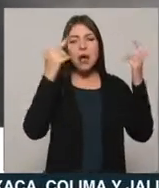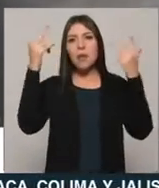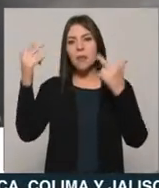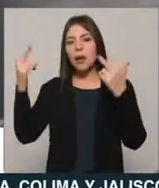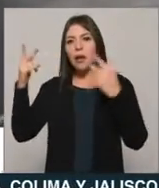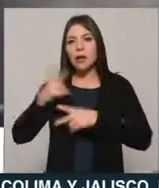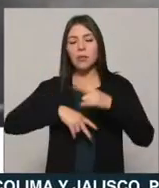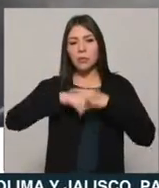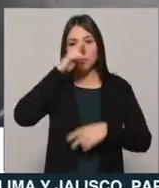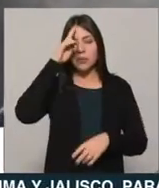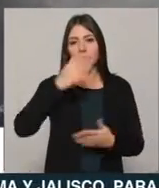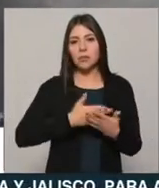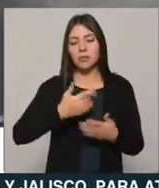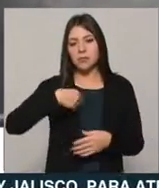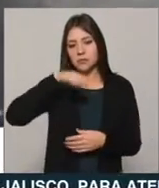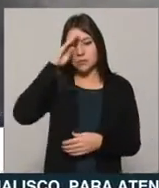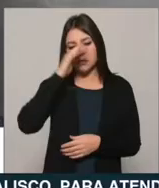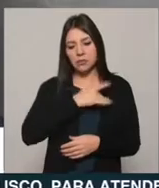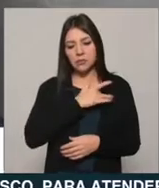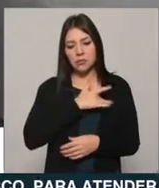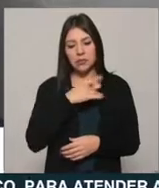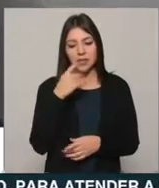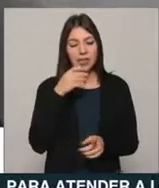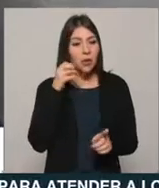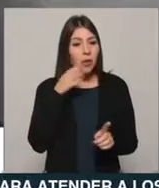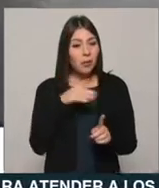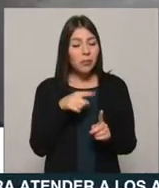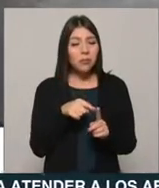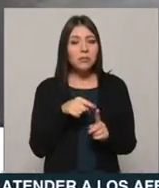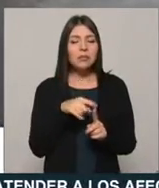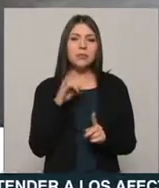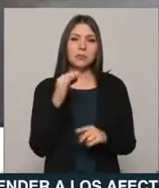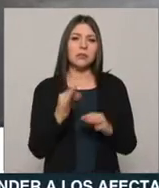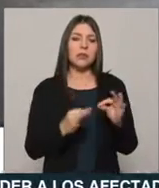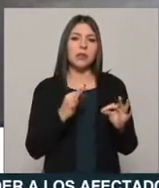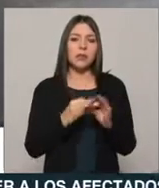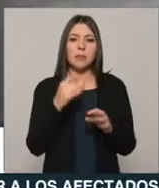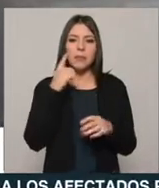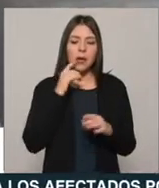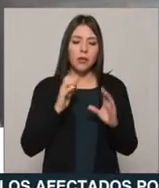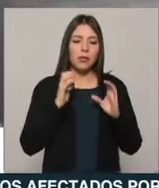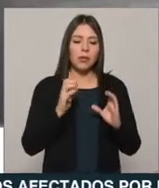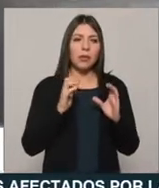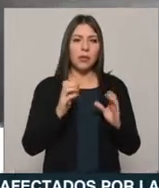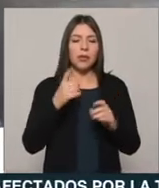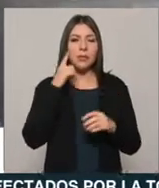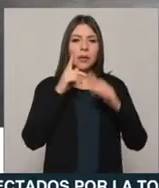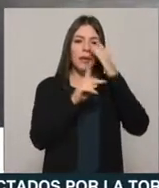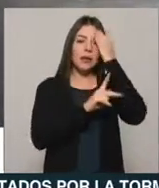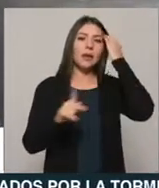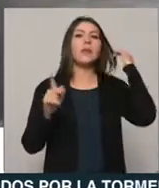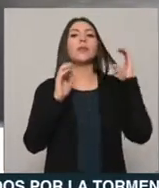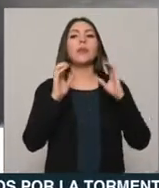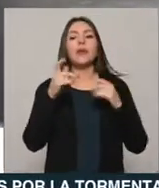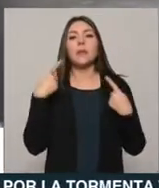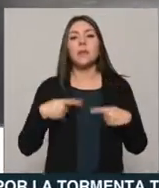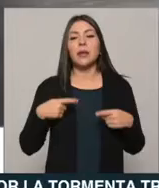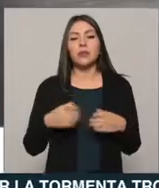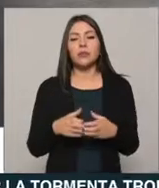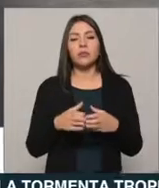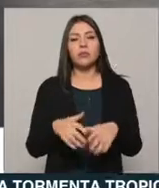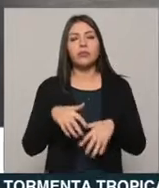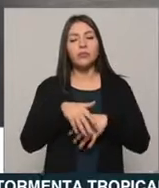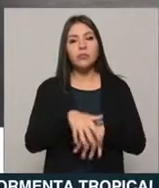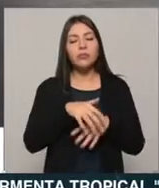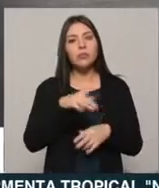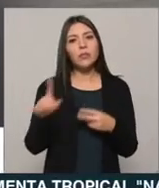sentido creemos que se cumplió el objetivo 1 de salvaguardar la integridad de los manifestantes y 2